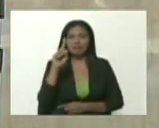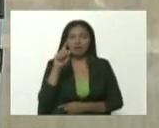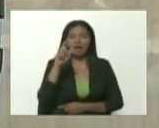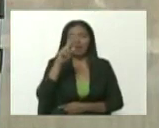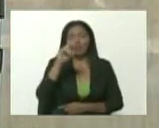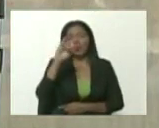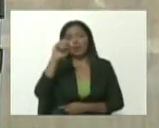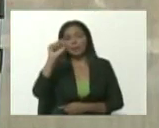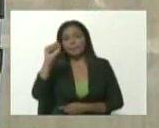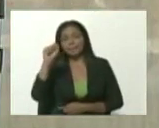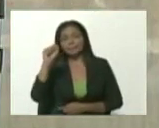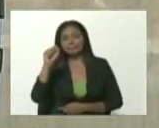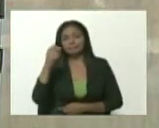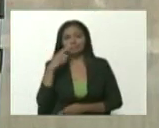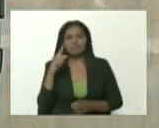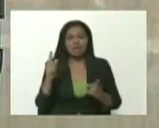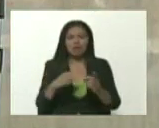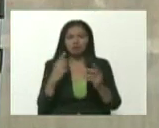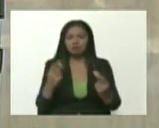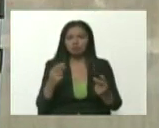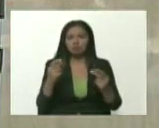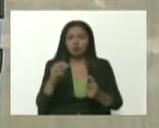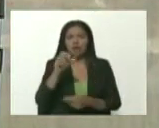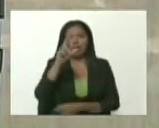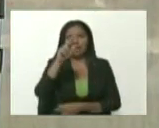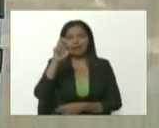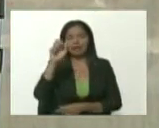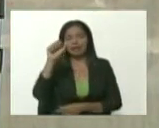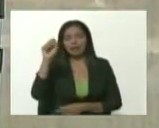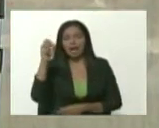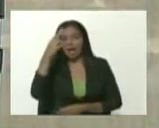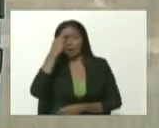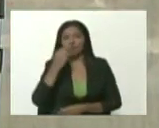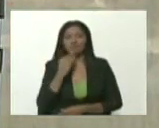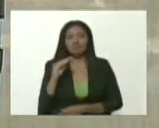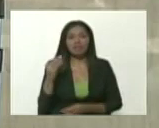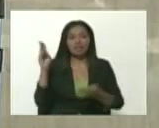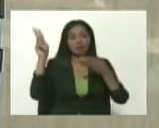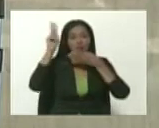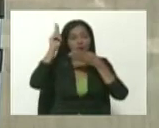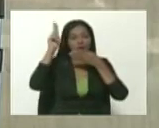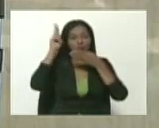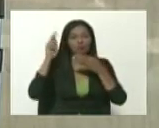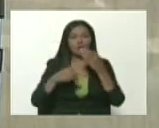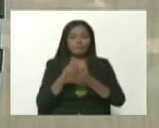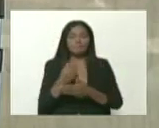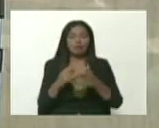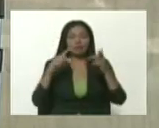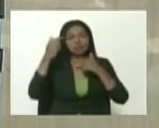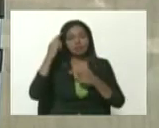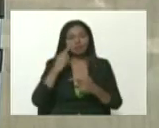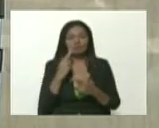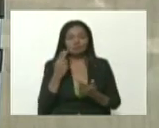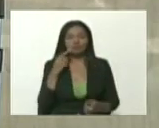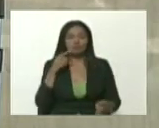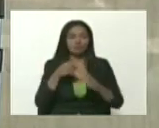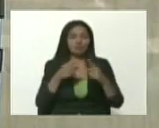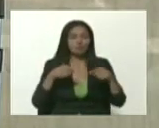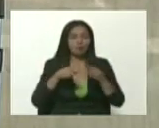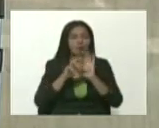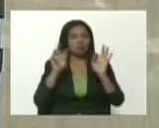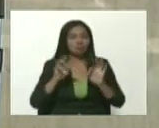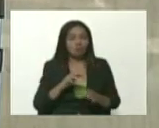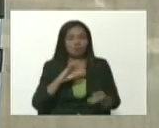con el RAS en acción, desde Los Teques, Estado Miranda, municipio de Guaycaipuro, con la VC Nora Lozada, jefe